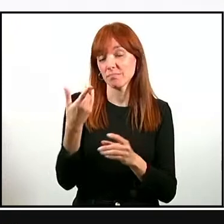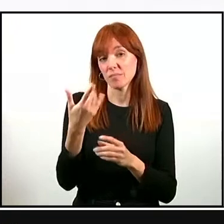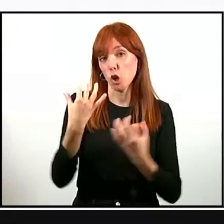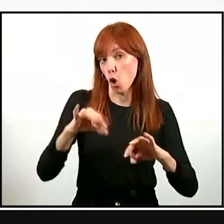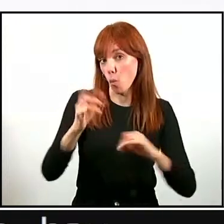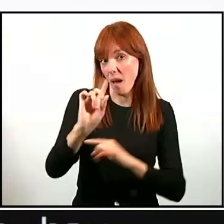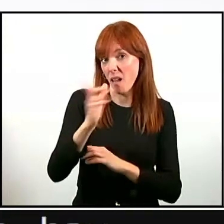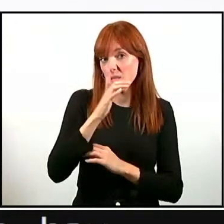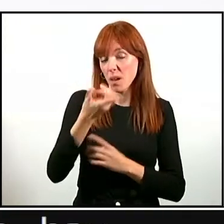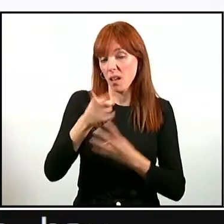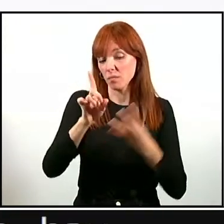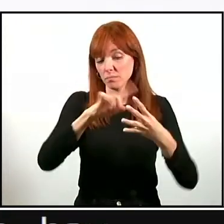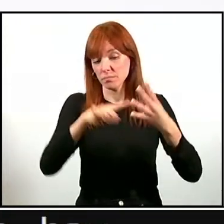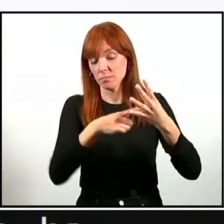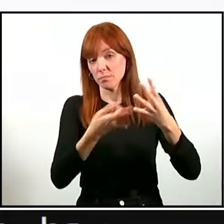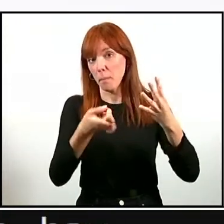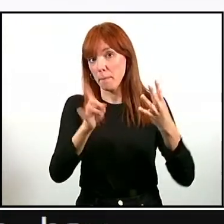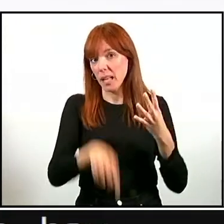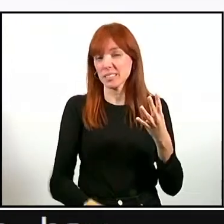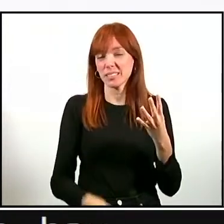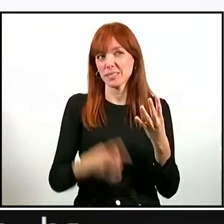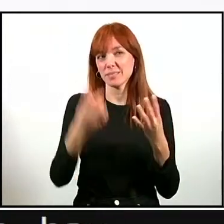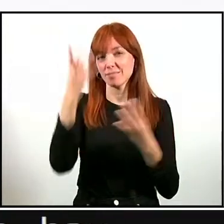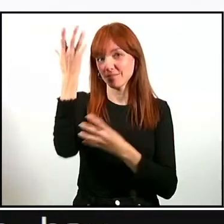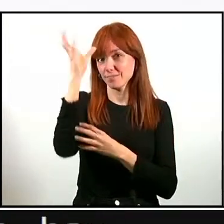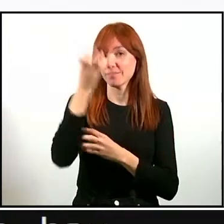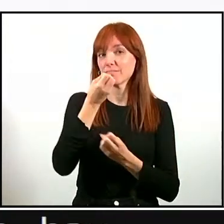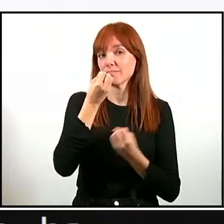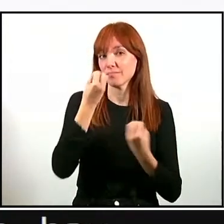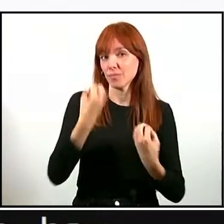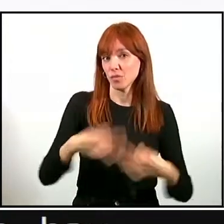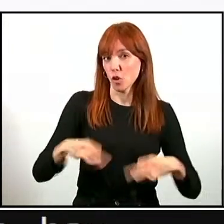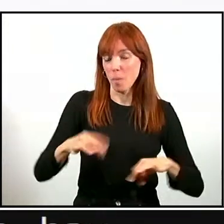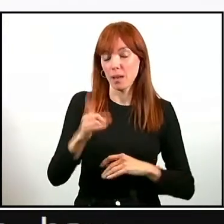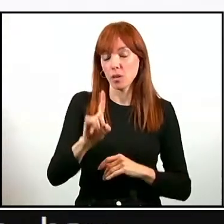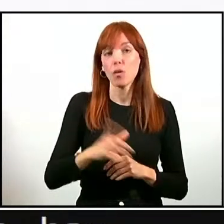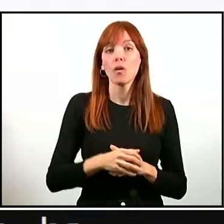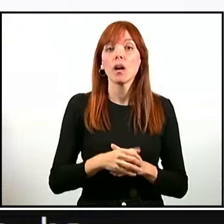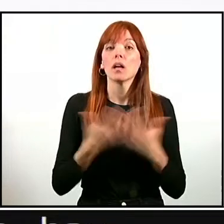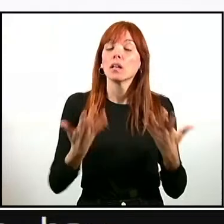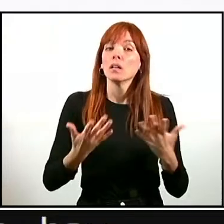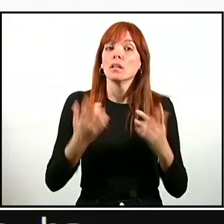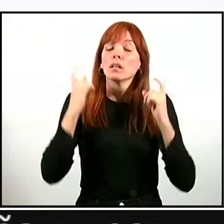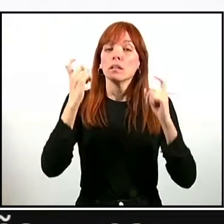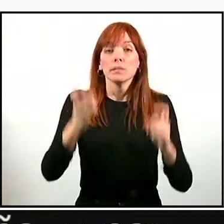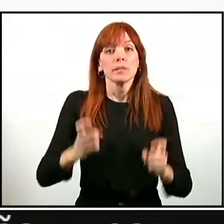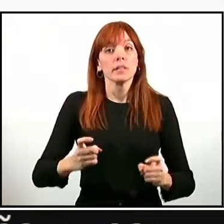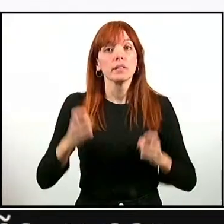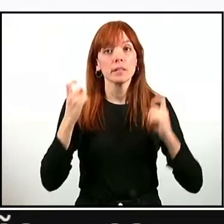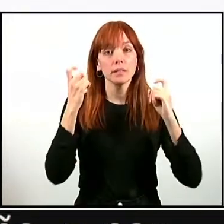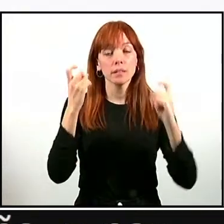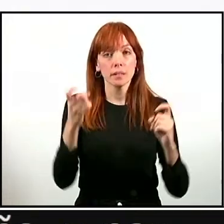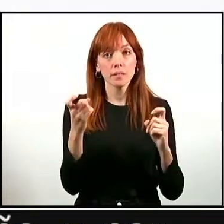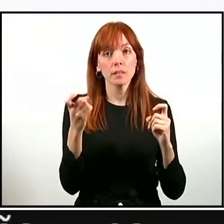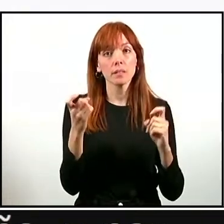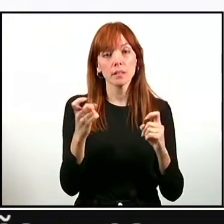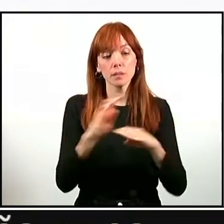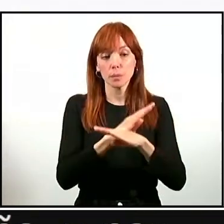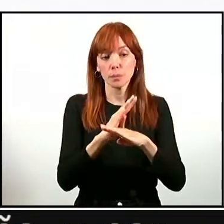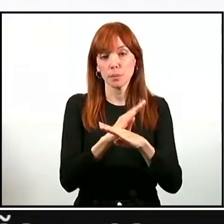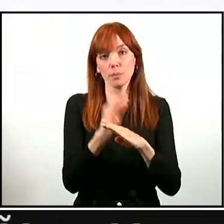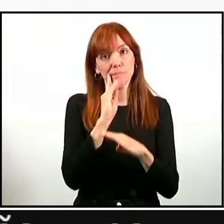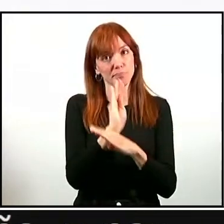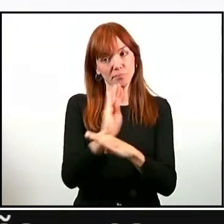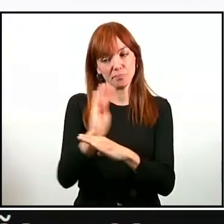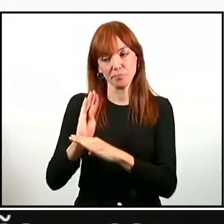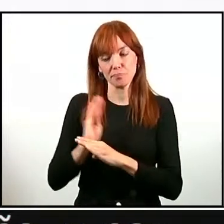inusuales para esta época del año y, por tanto, hay que intentar que no suceda nada. Y la